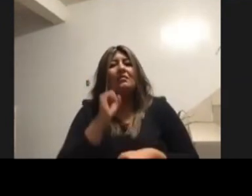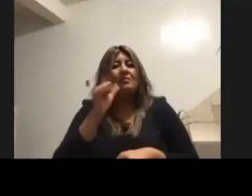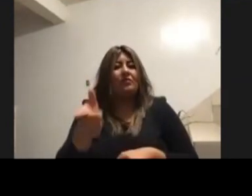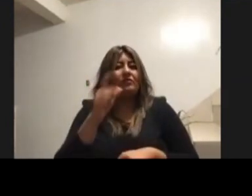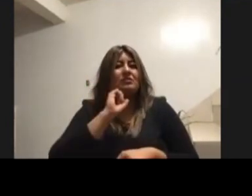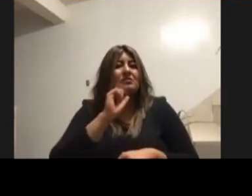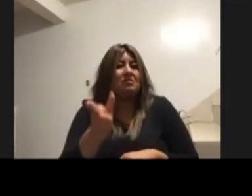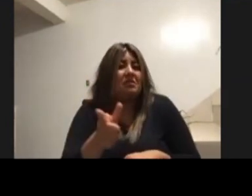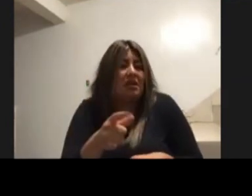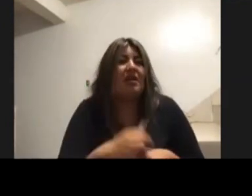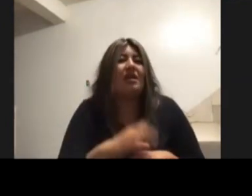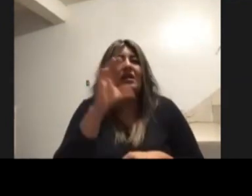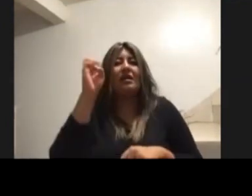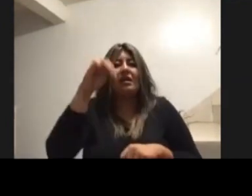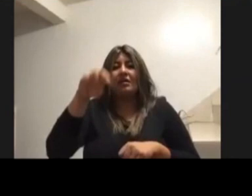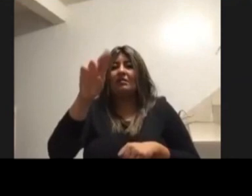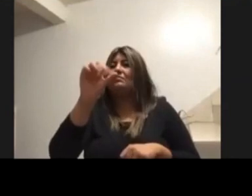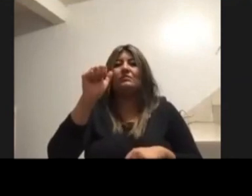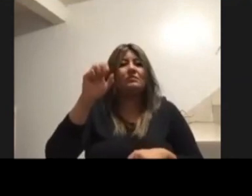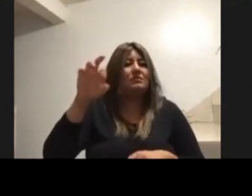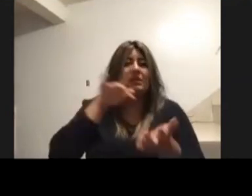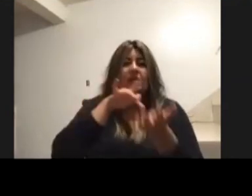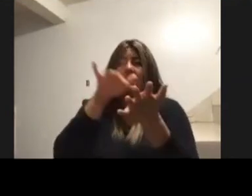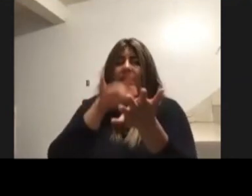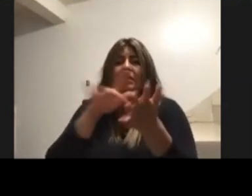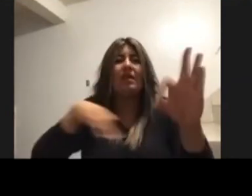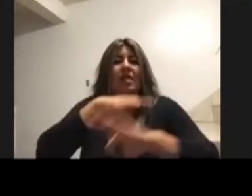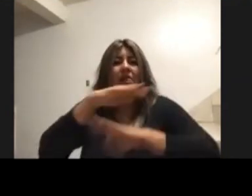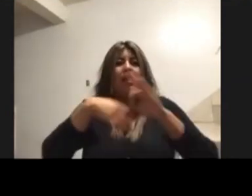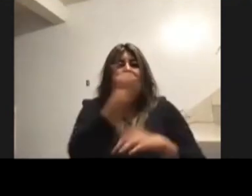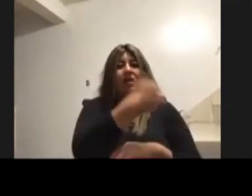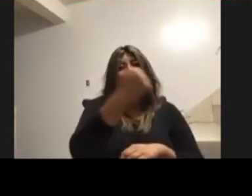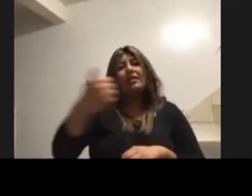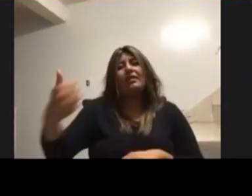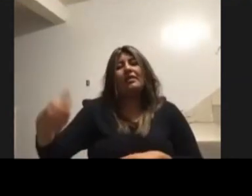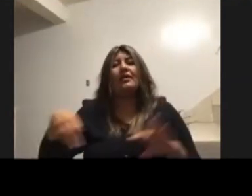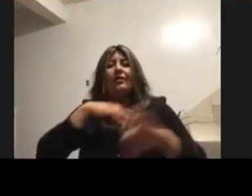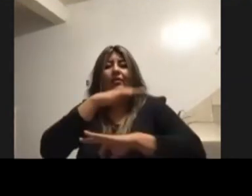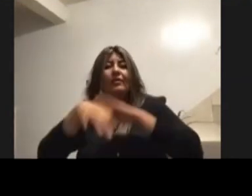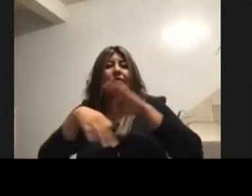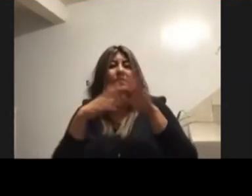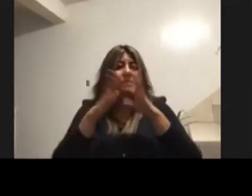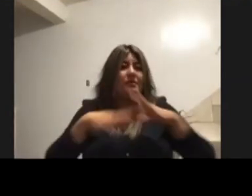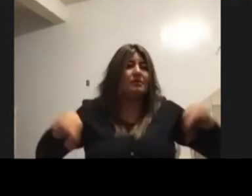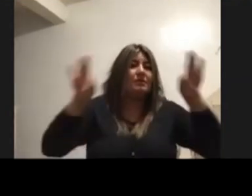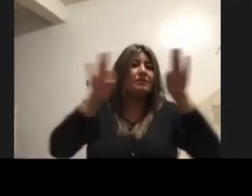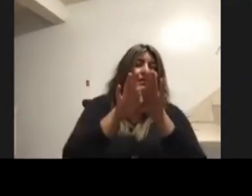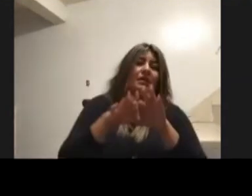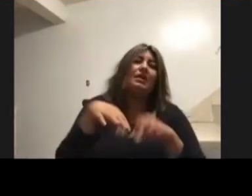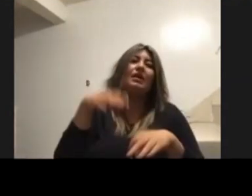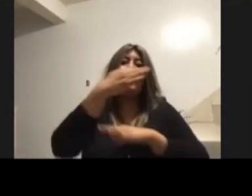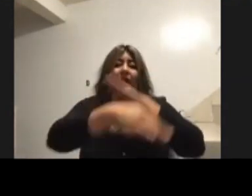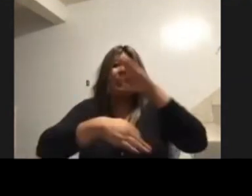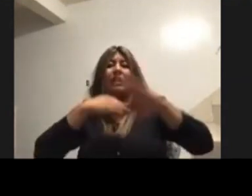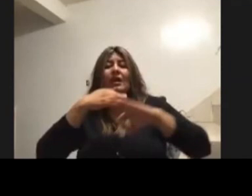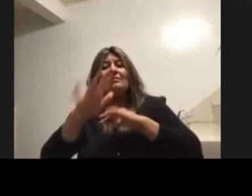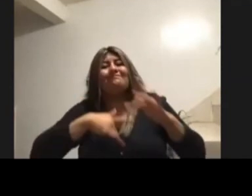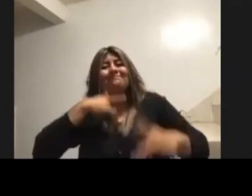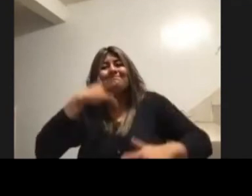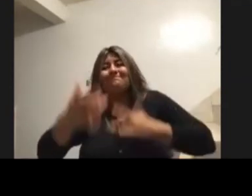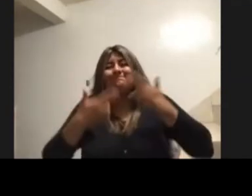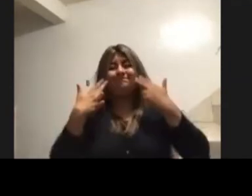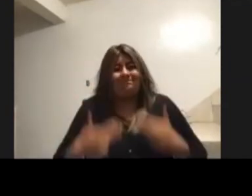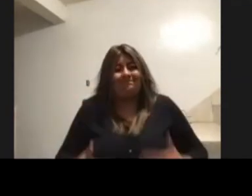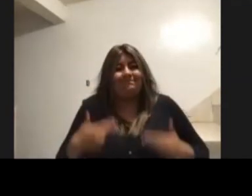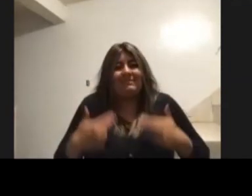externos, o de USAER, de quien sea. O sea, depende mucho de comenzar a sensibilizar la parte humana de cada quien en ese equipo.